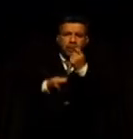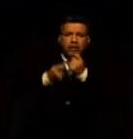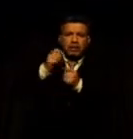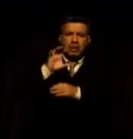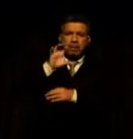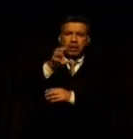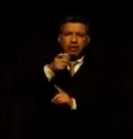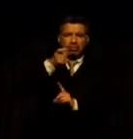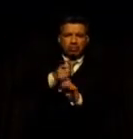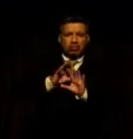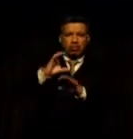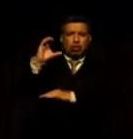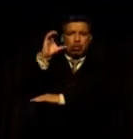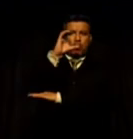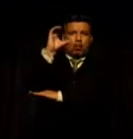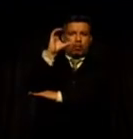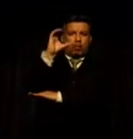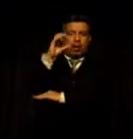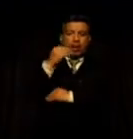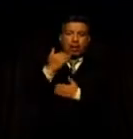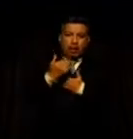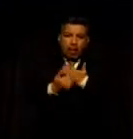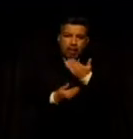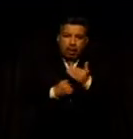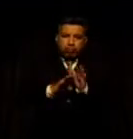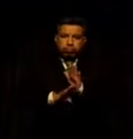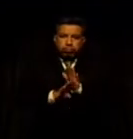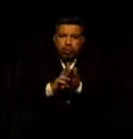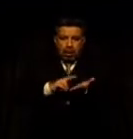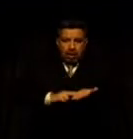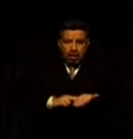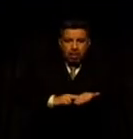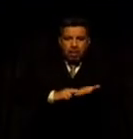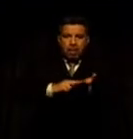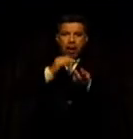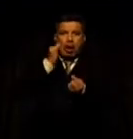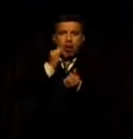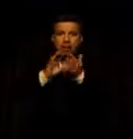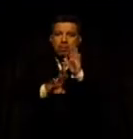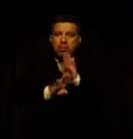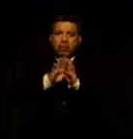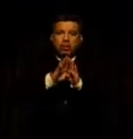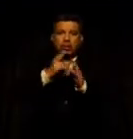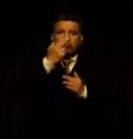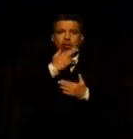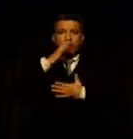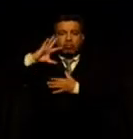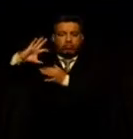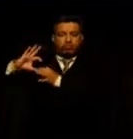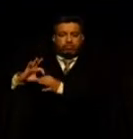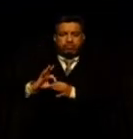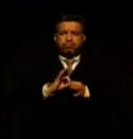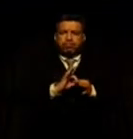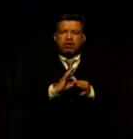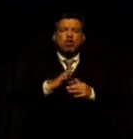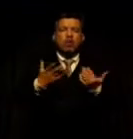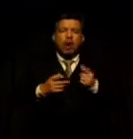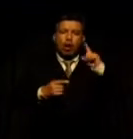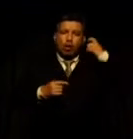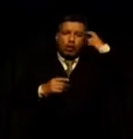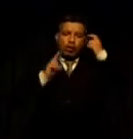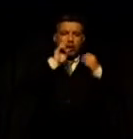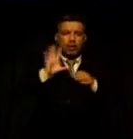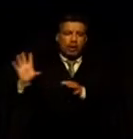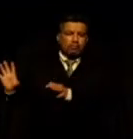país como colombia que viene acelerando que se viene reactivando y que tiene un compromiso articulado de todo el gobierno nacional